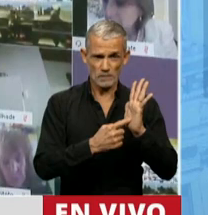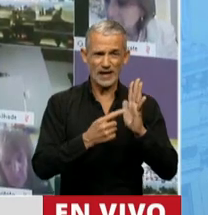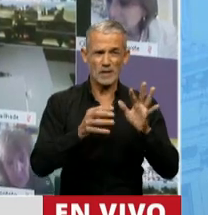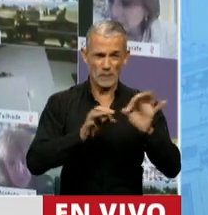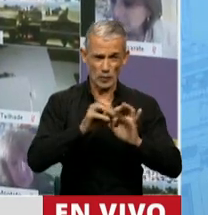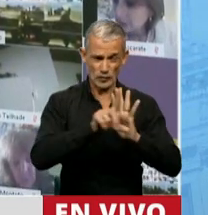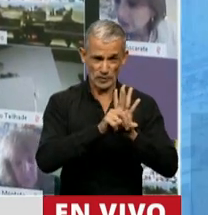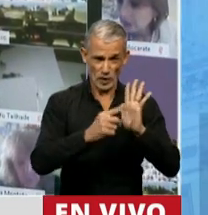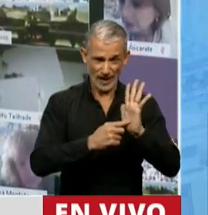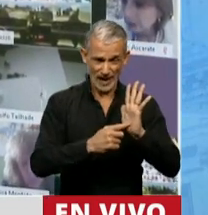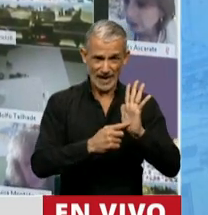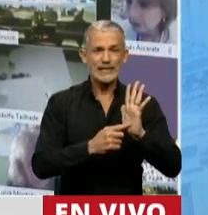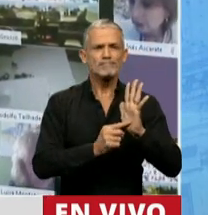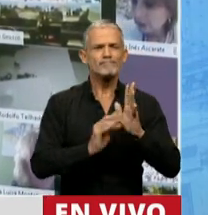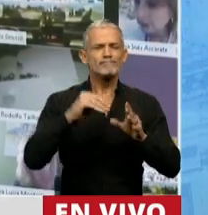este proyecto